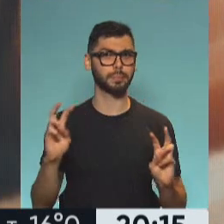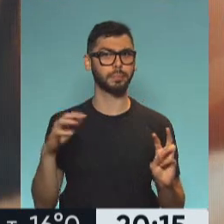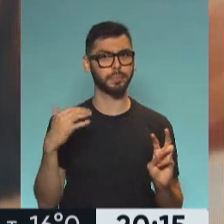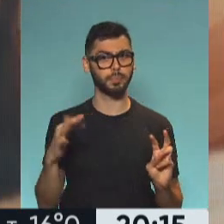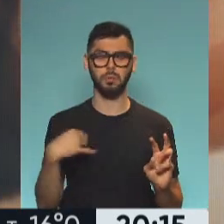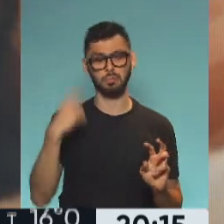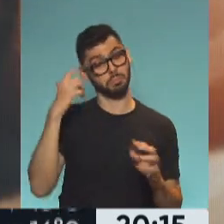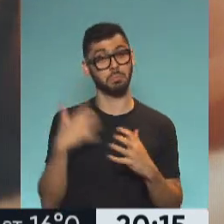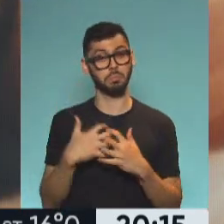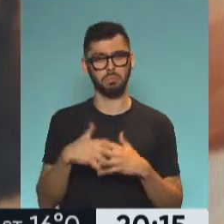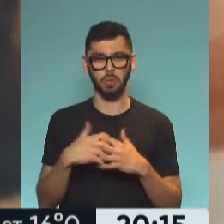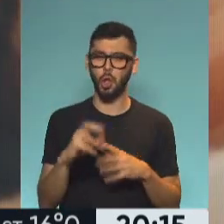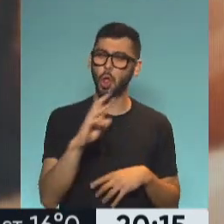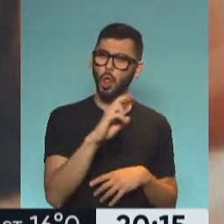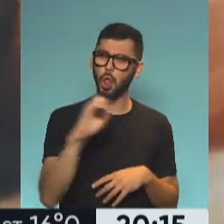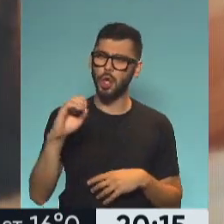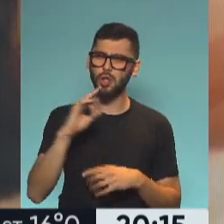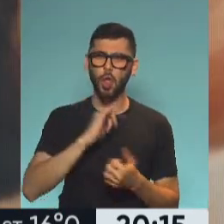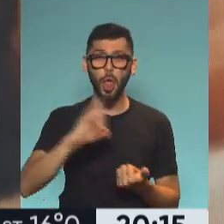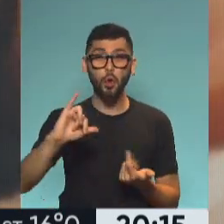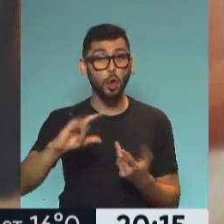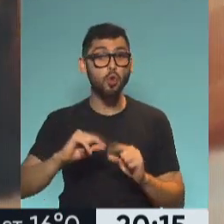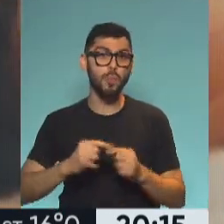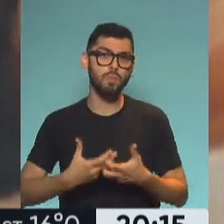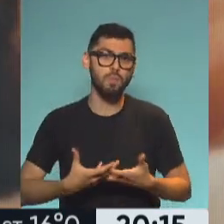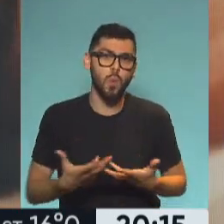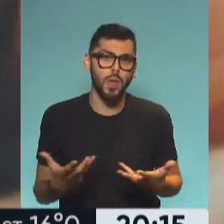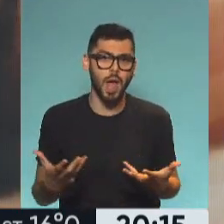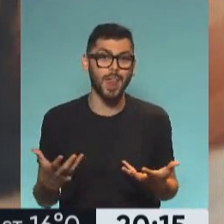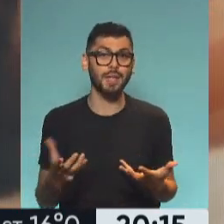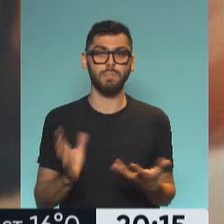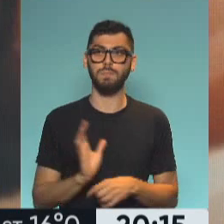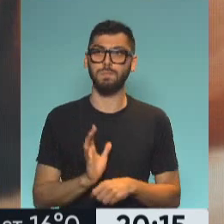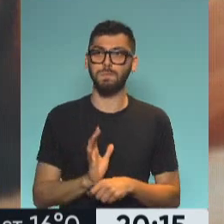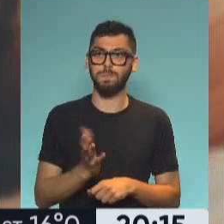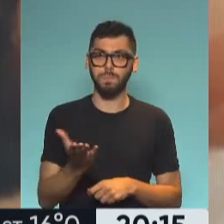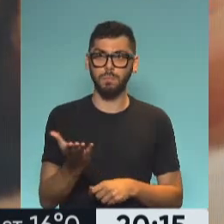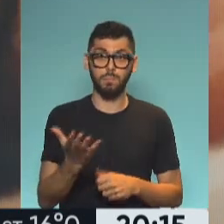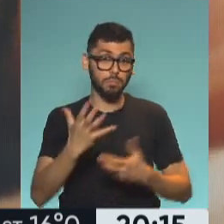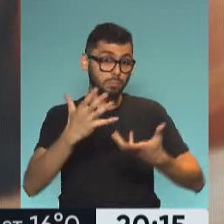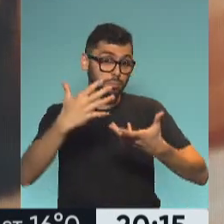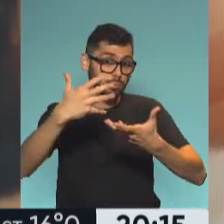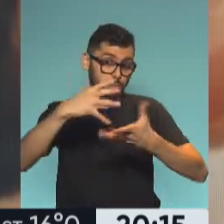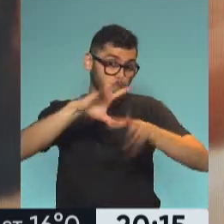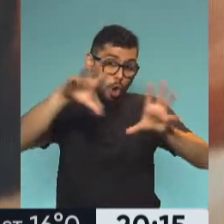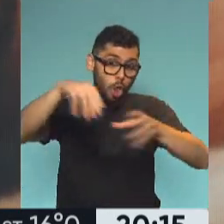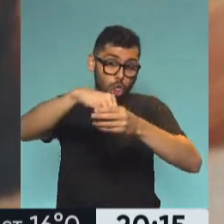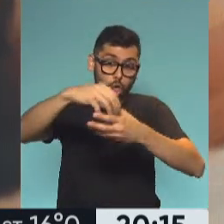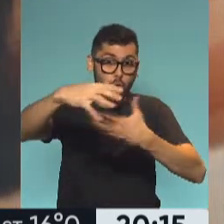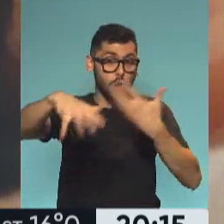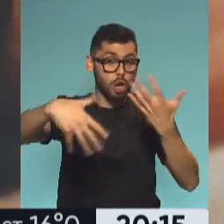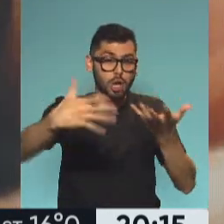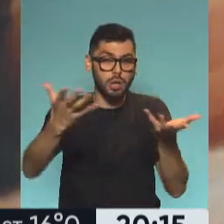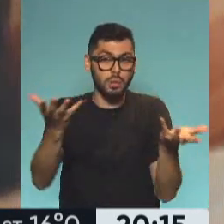me quedé pensando en las 200 denuncias también que se pero muy elevado y también de alguna manera entra en este combo